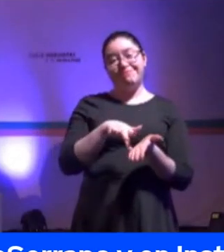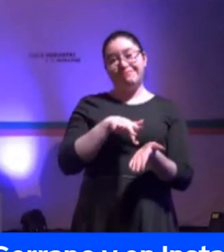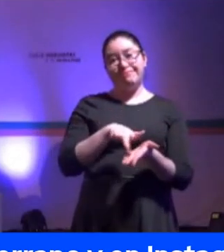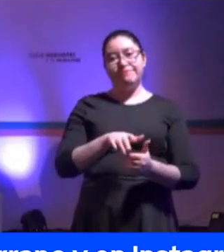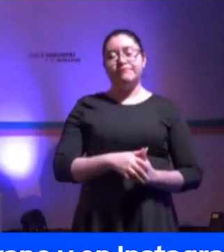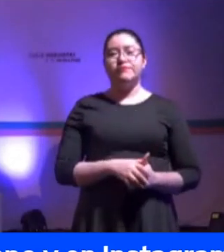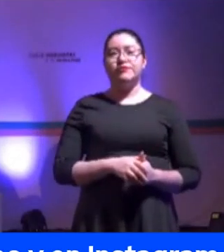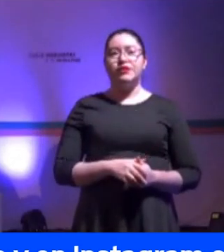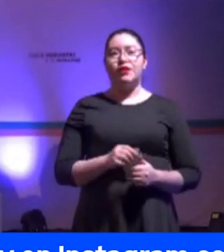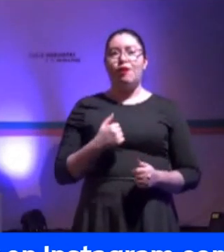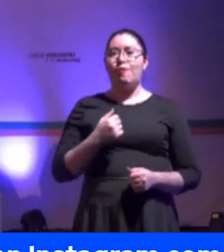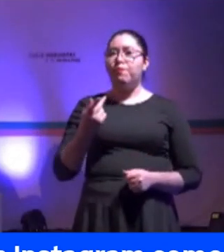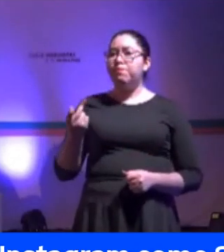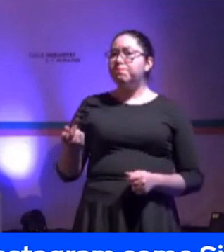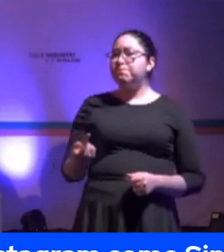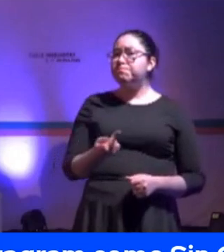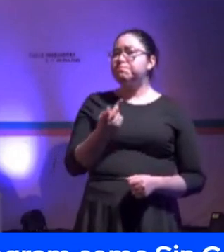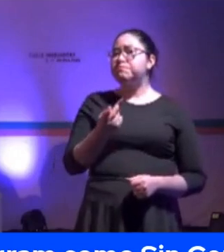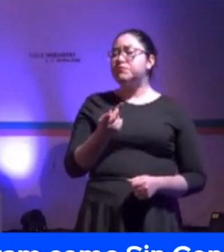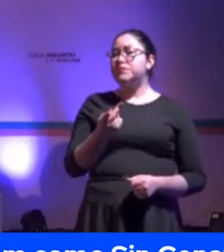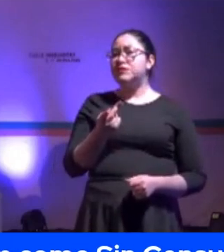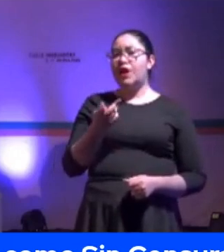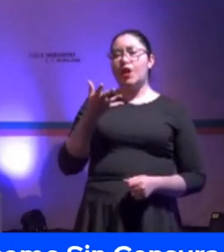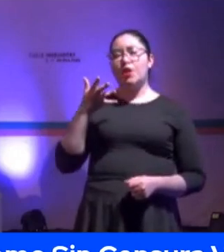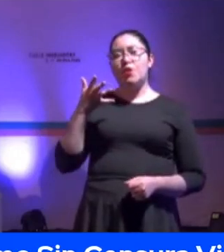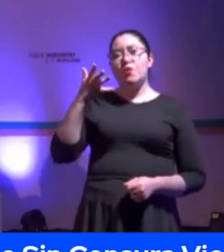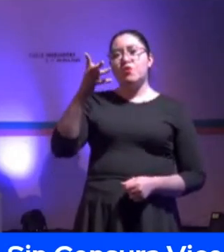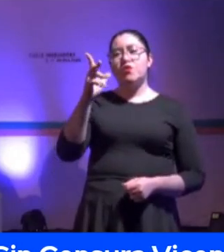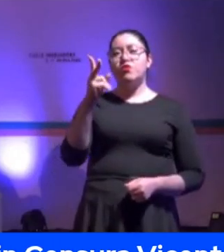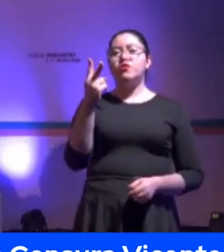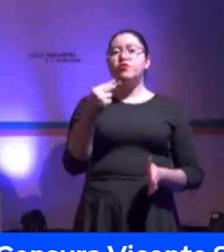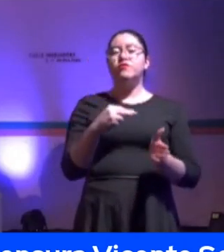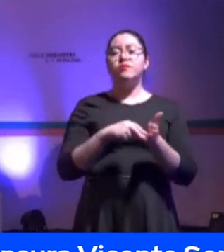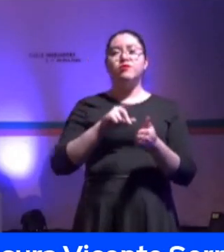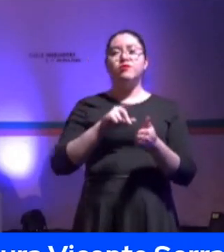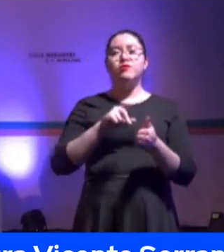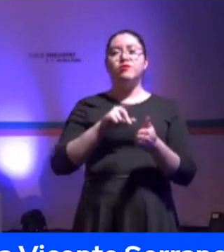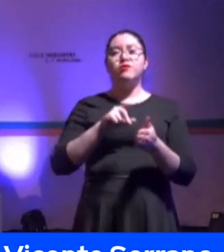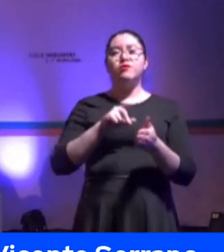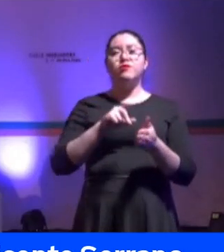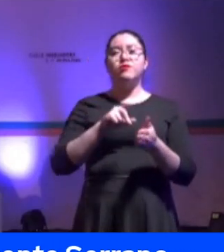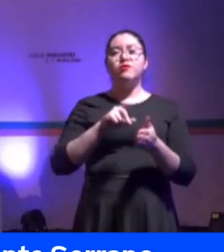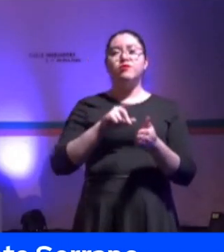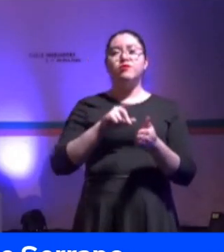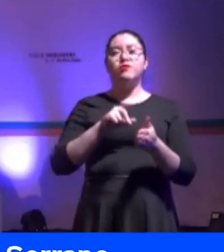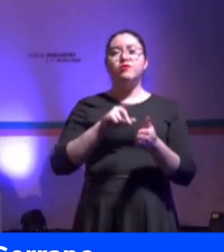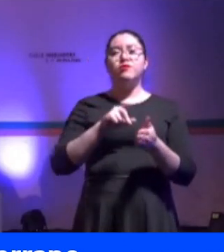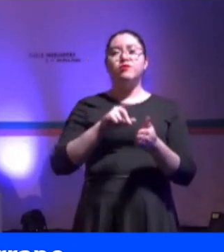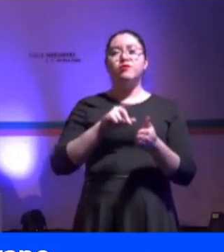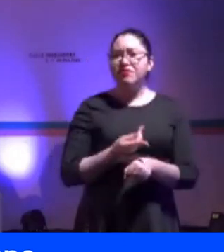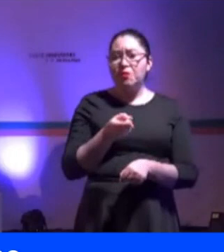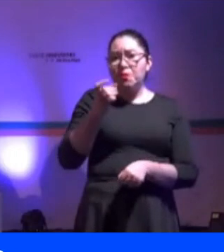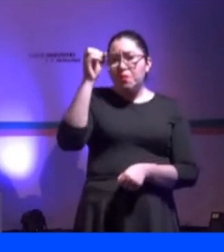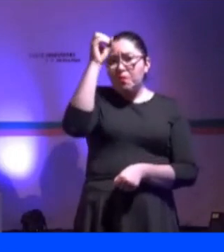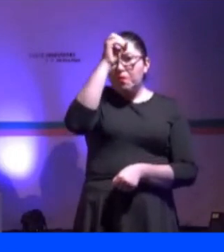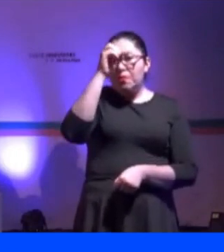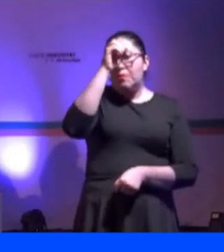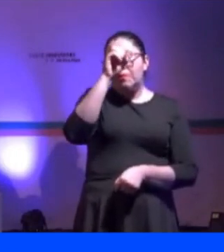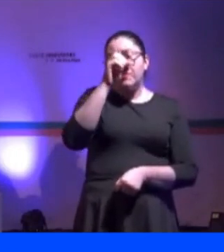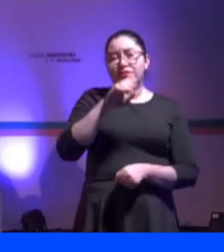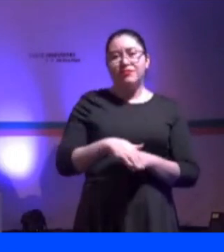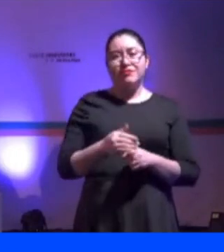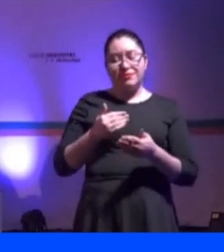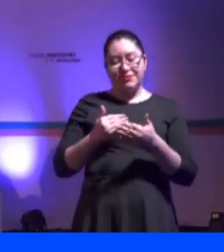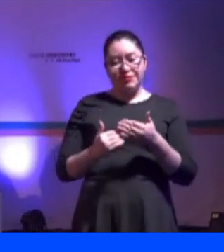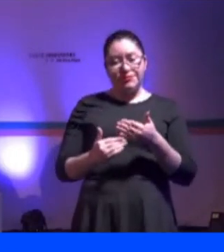saber qué expectativas tienen para después del 2024. ¿Qué piensan que va a pasar en este